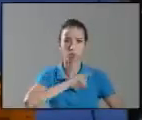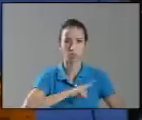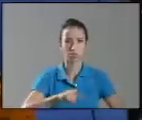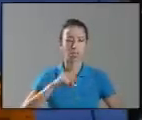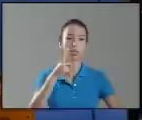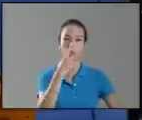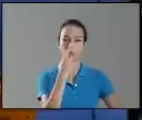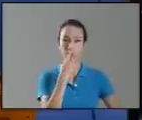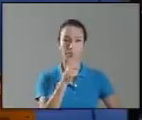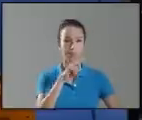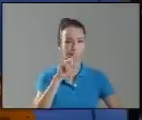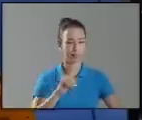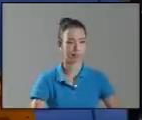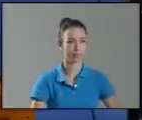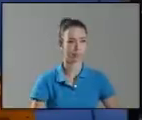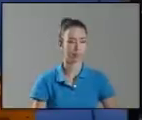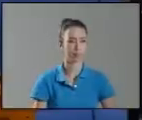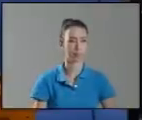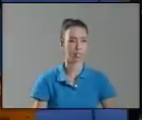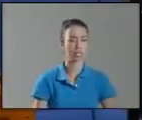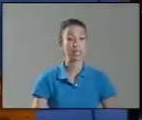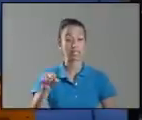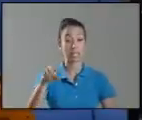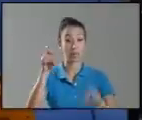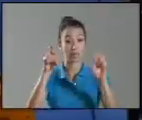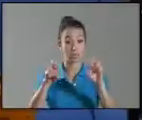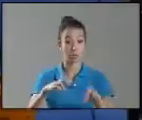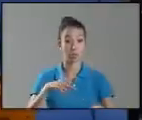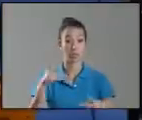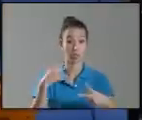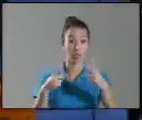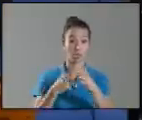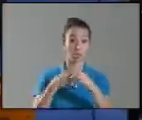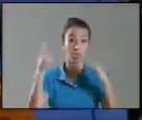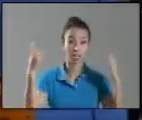Si el Señor no les pone a hacer preguntas, ustedes no sean chutes.